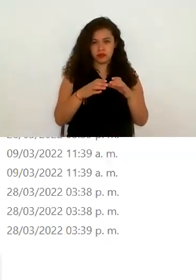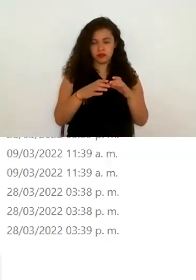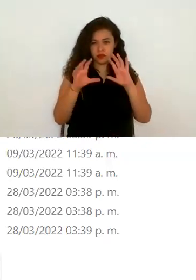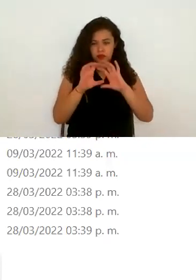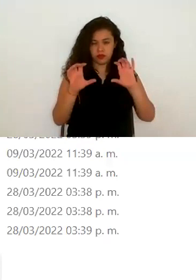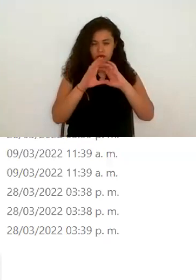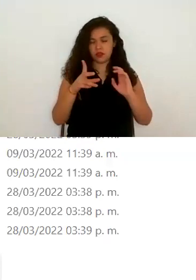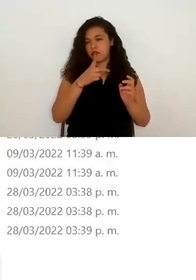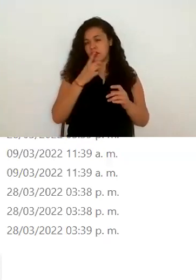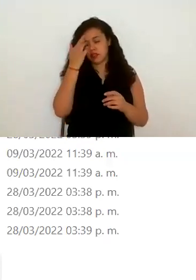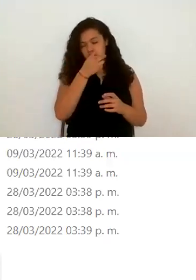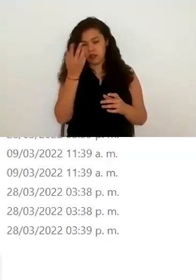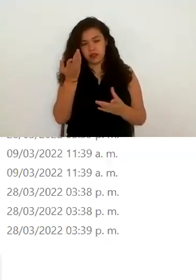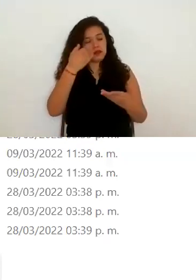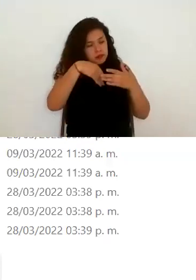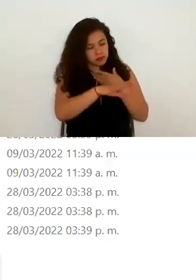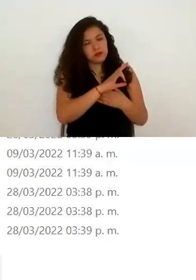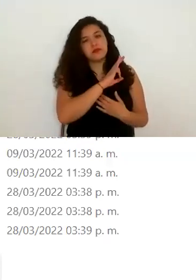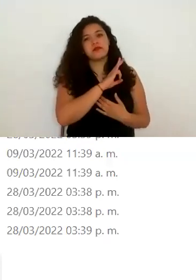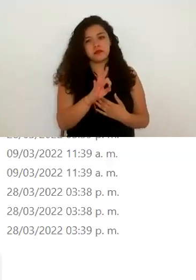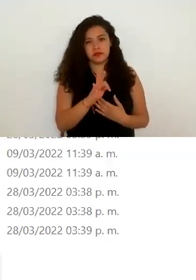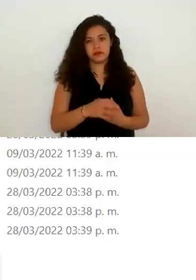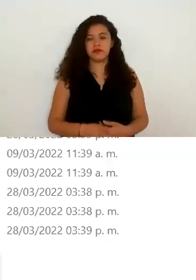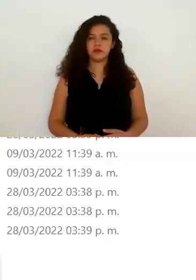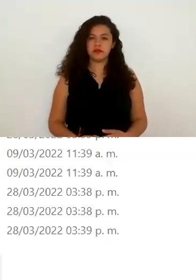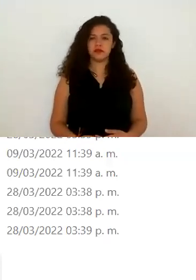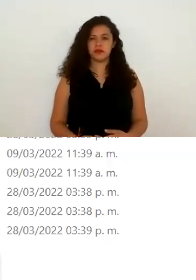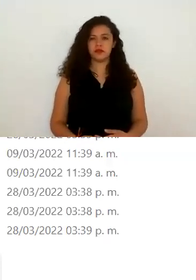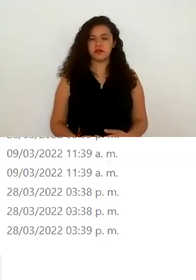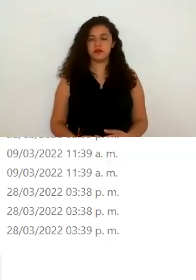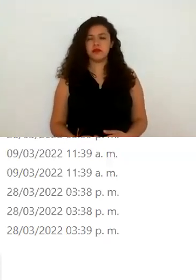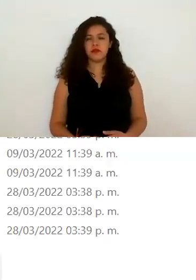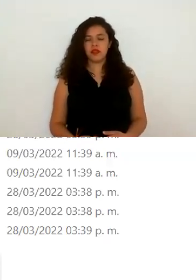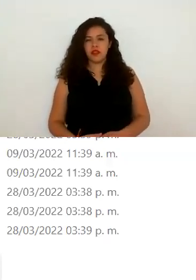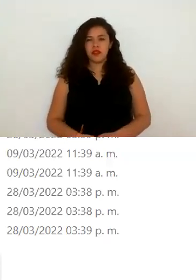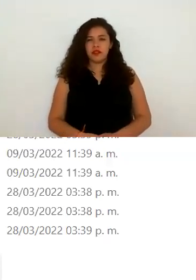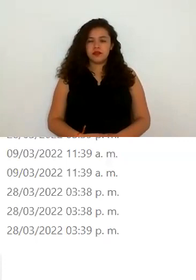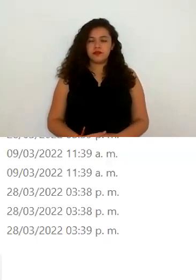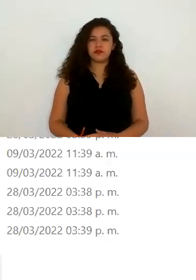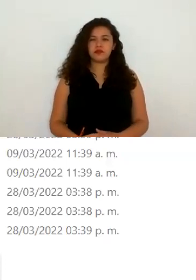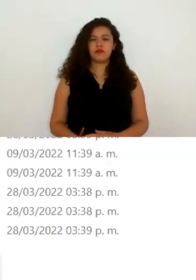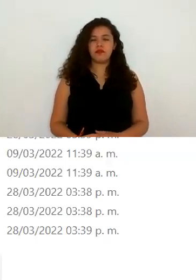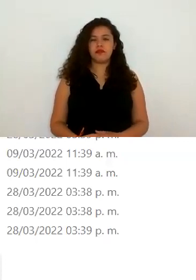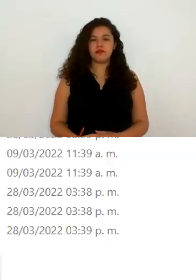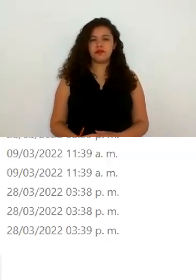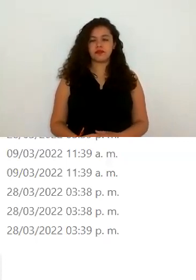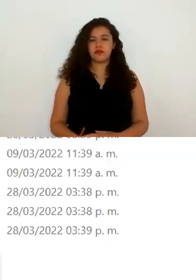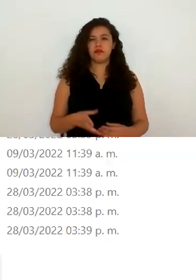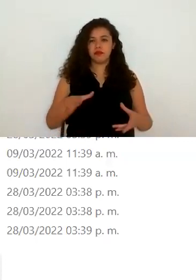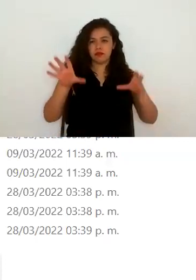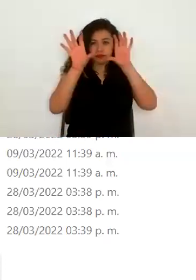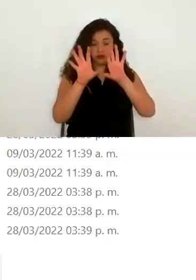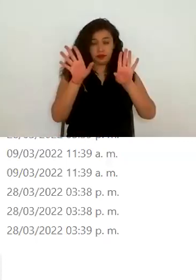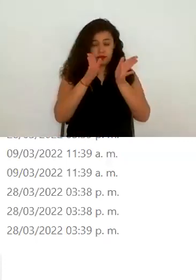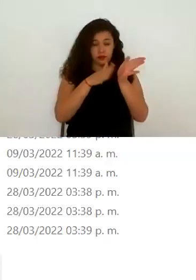les den el acceso a esos documentos electrónicos. Cuando estos documentos electrónicos ya cumplieron